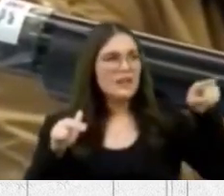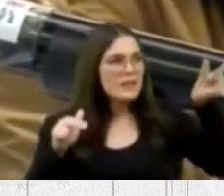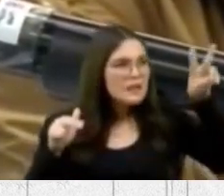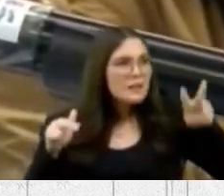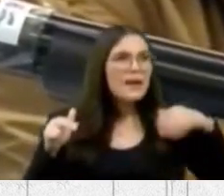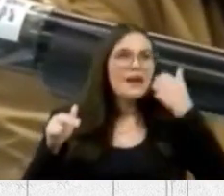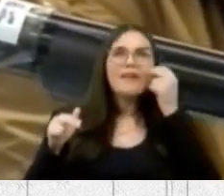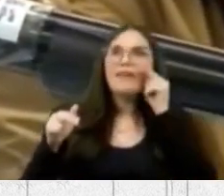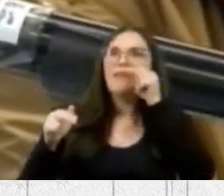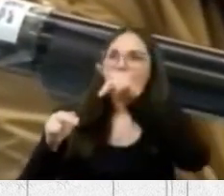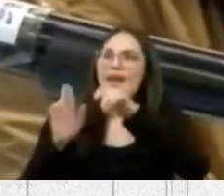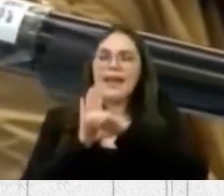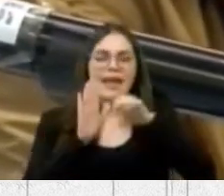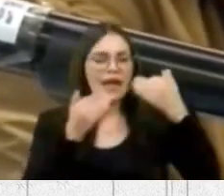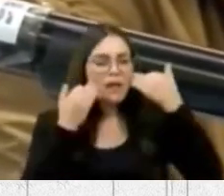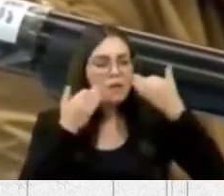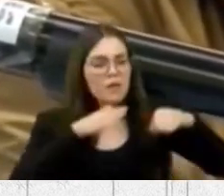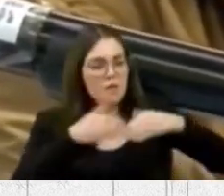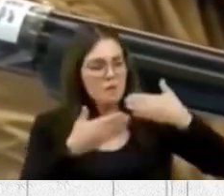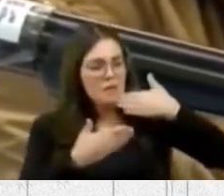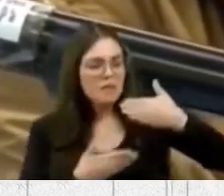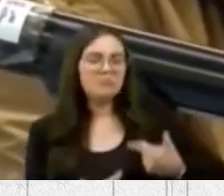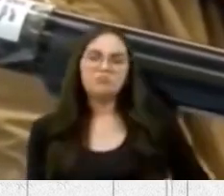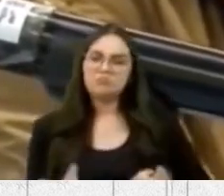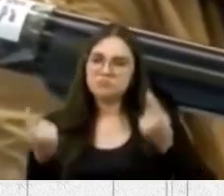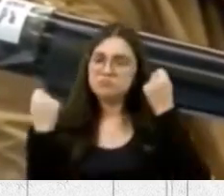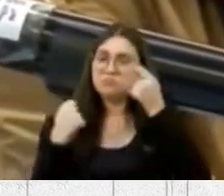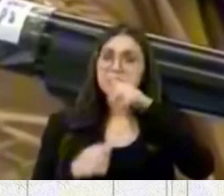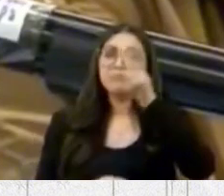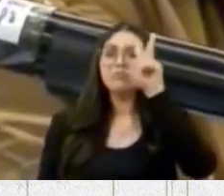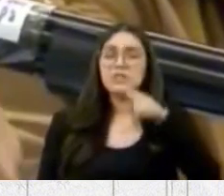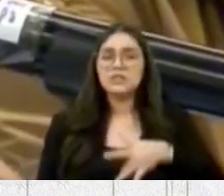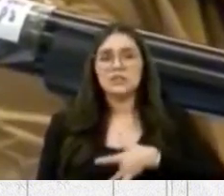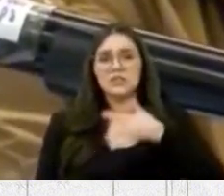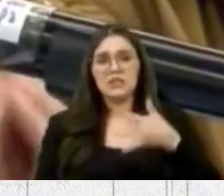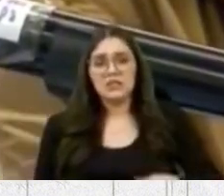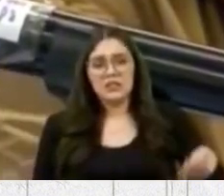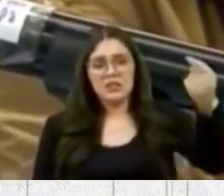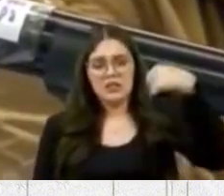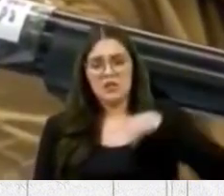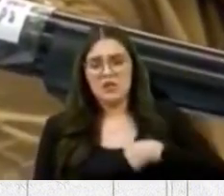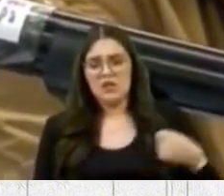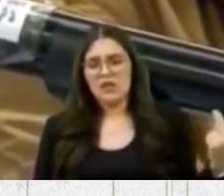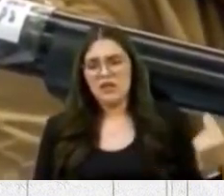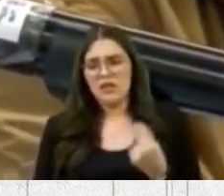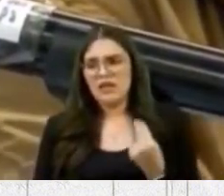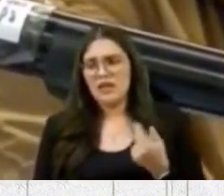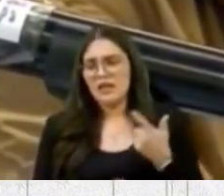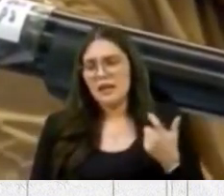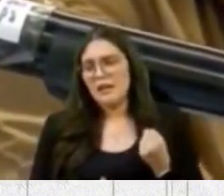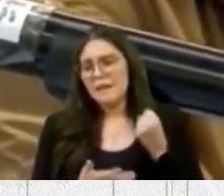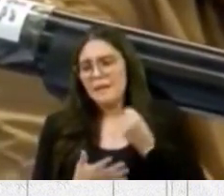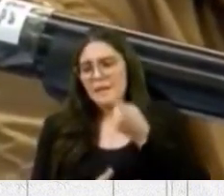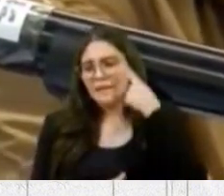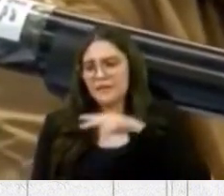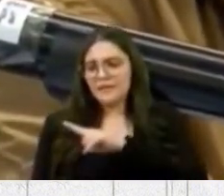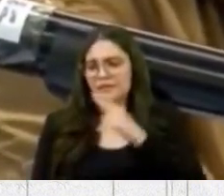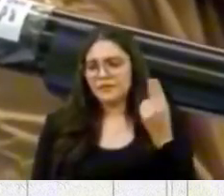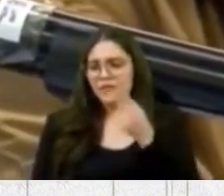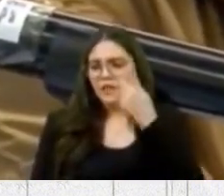justicia por asumirse merecedores del presupuesto público para sus